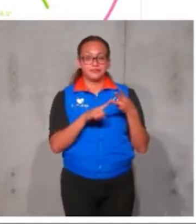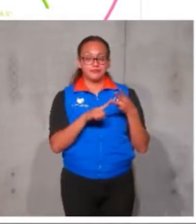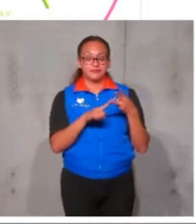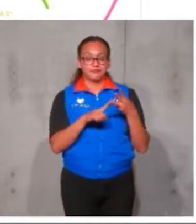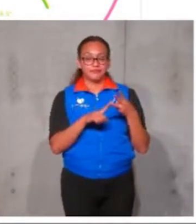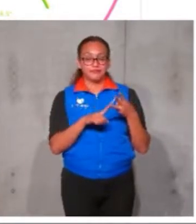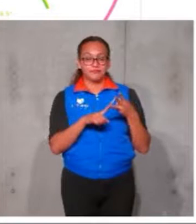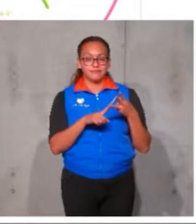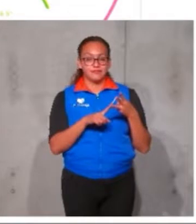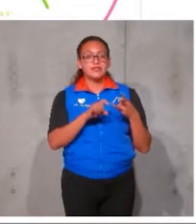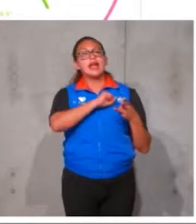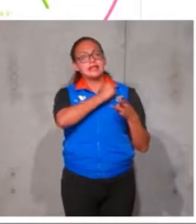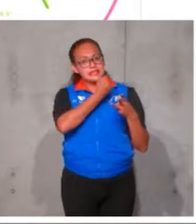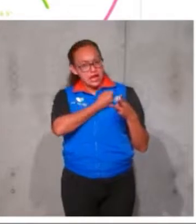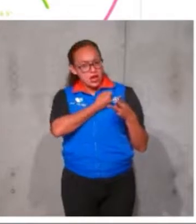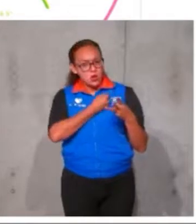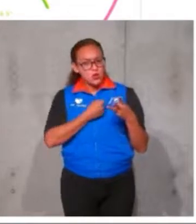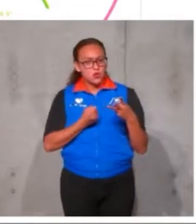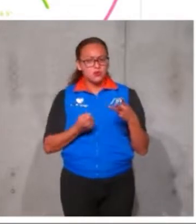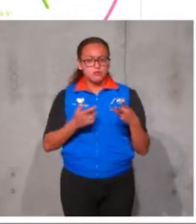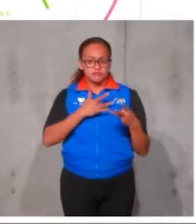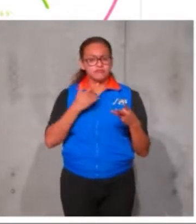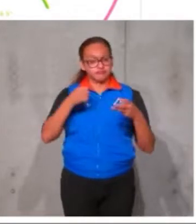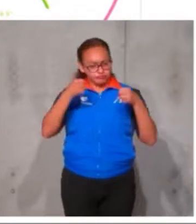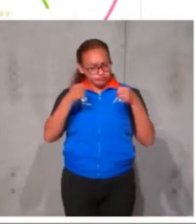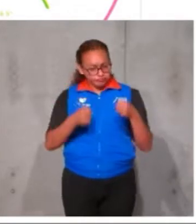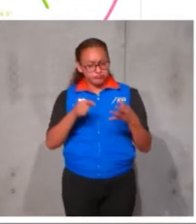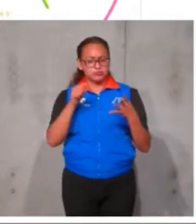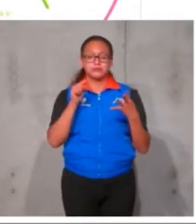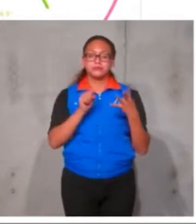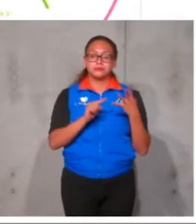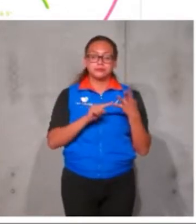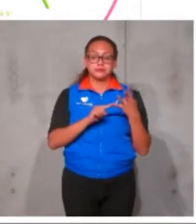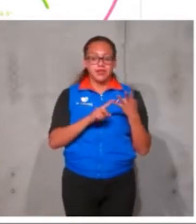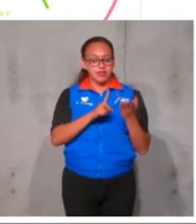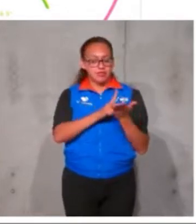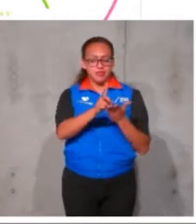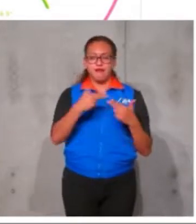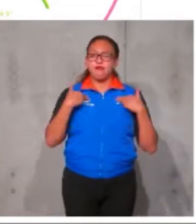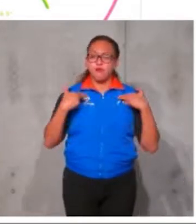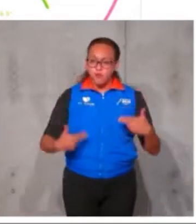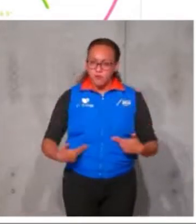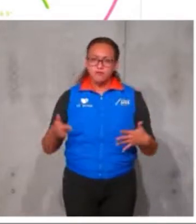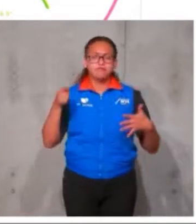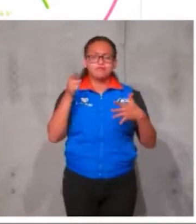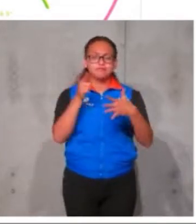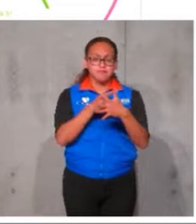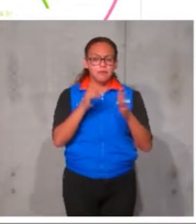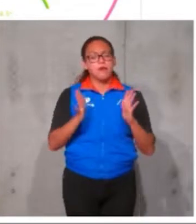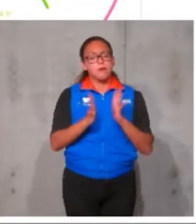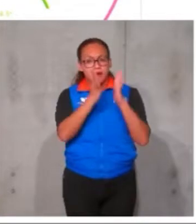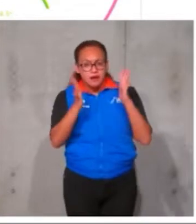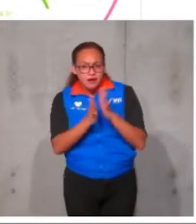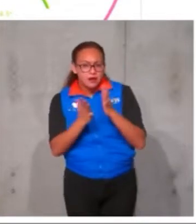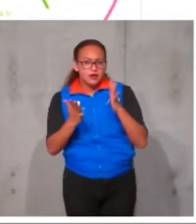comunidad, temas de salud y seguridad en el trabajo, temas de derechos